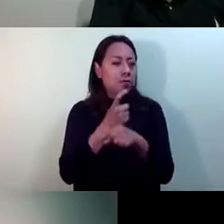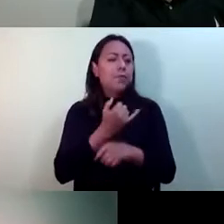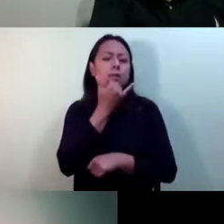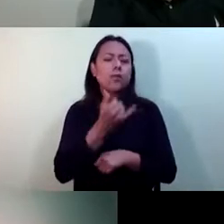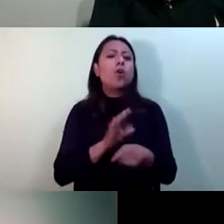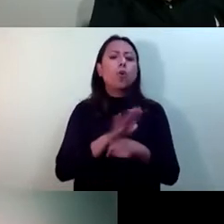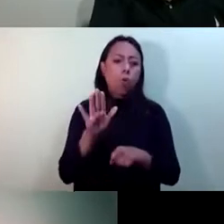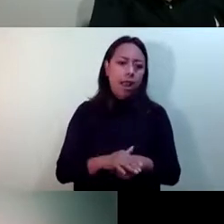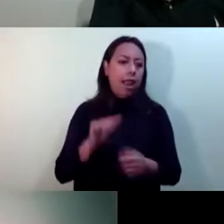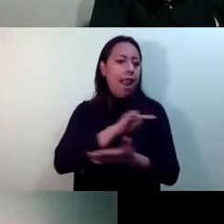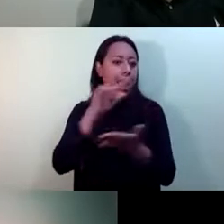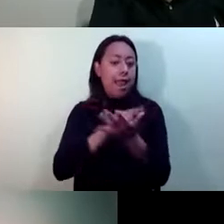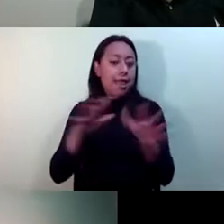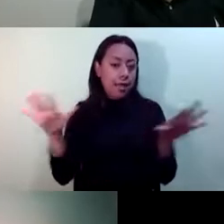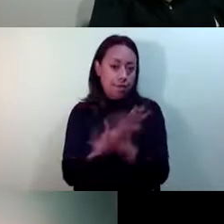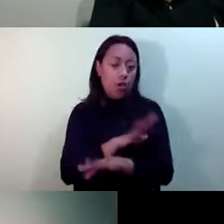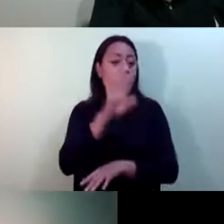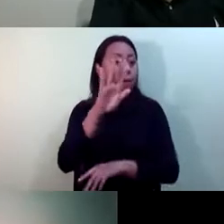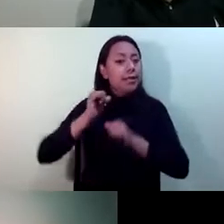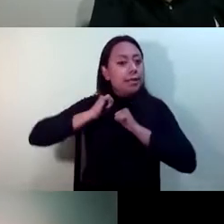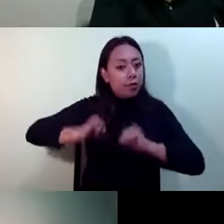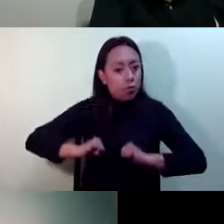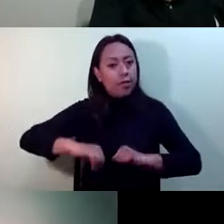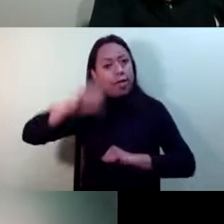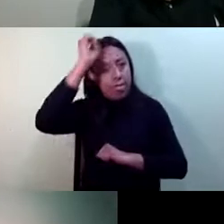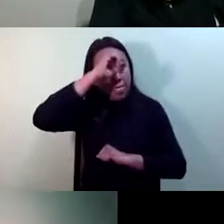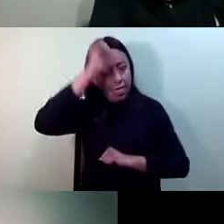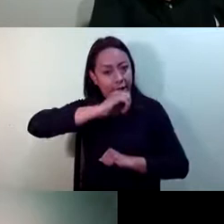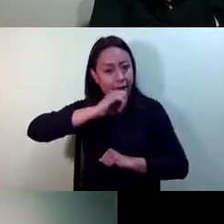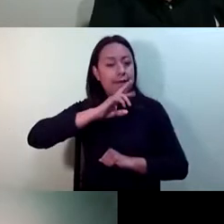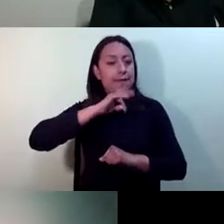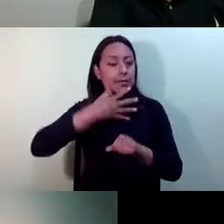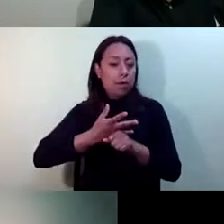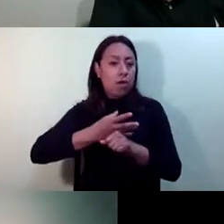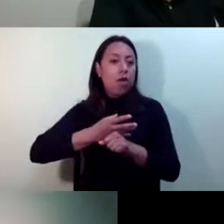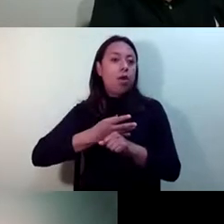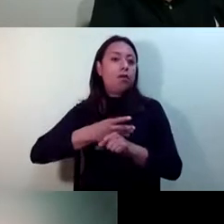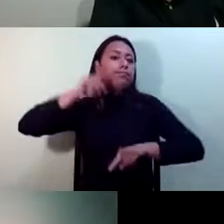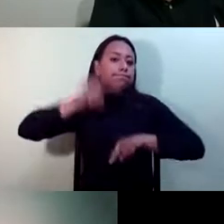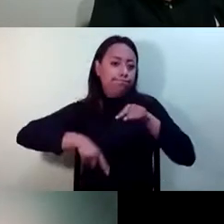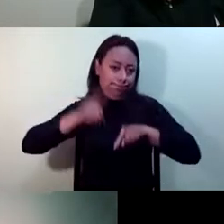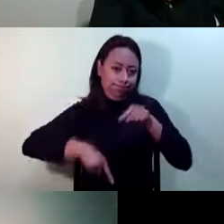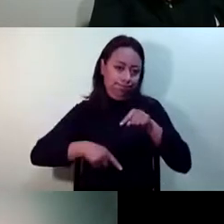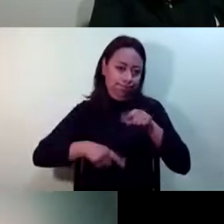quitarnos facultades de opinión en lo que respecta al presupuesto. Si no hubiéramos hecho